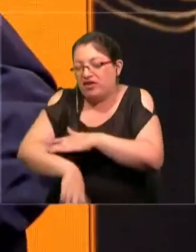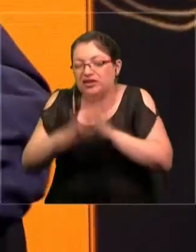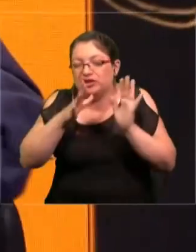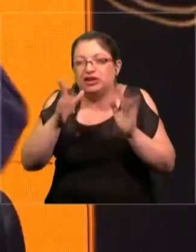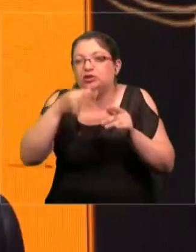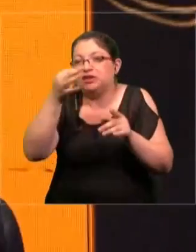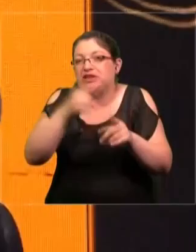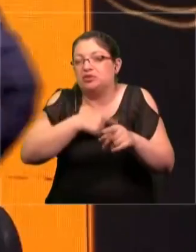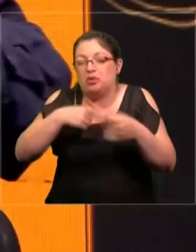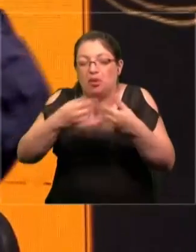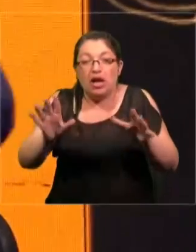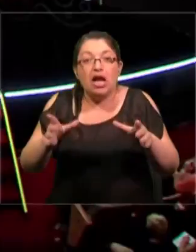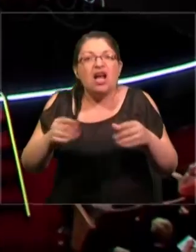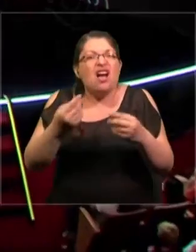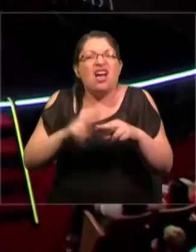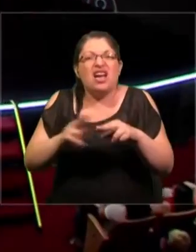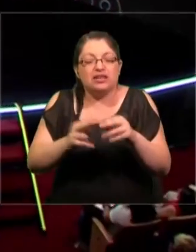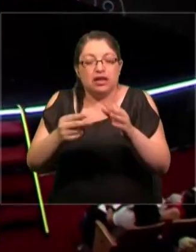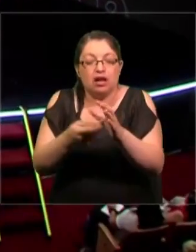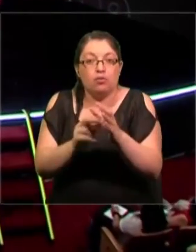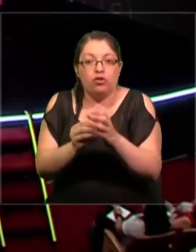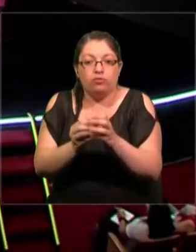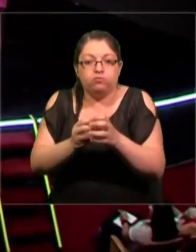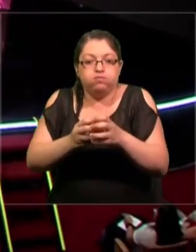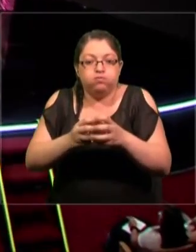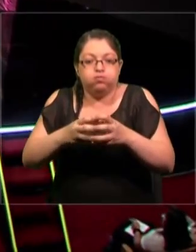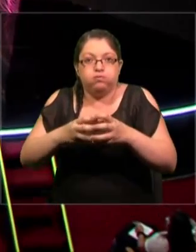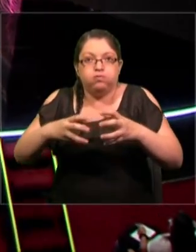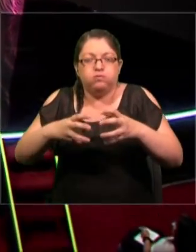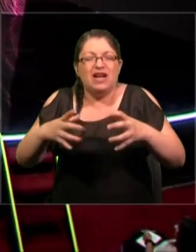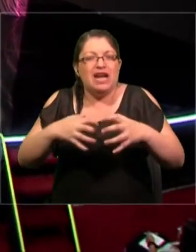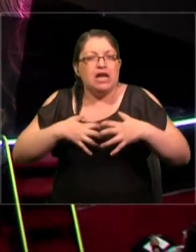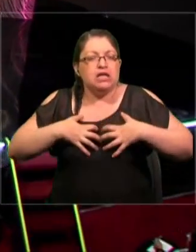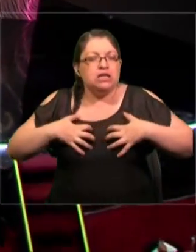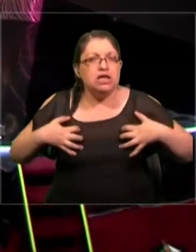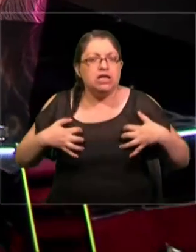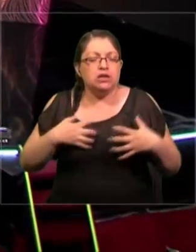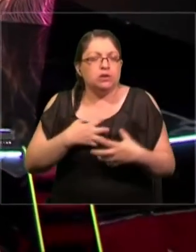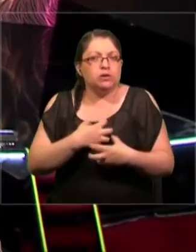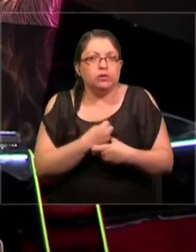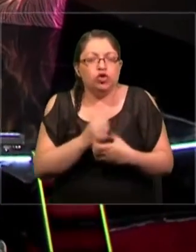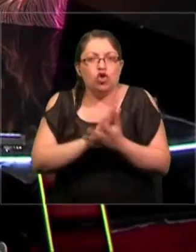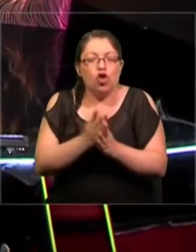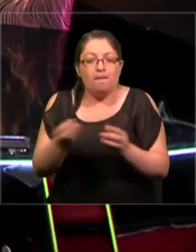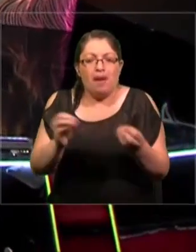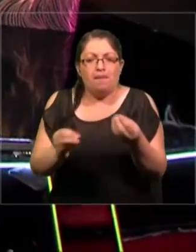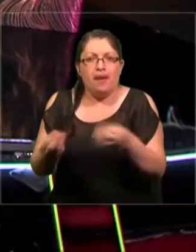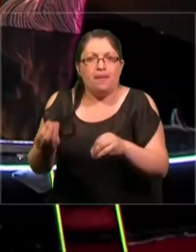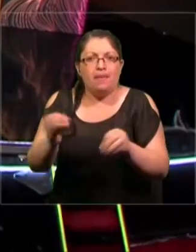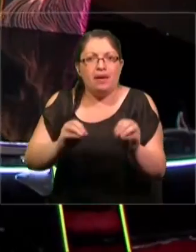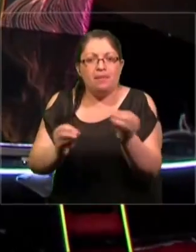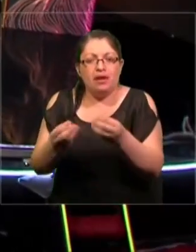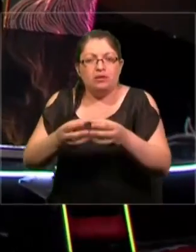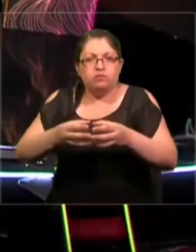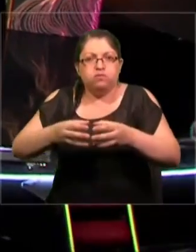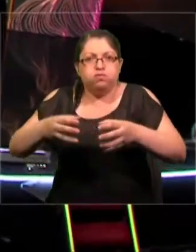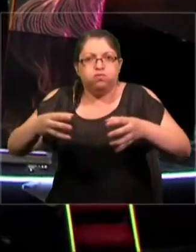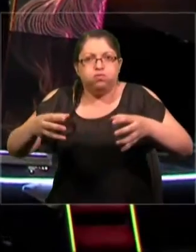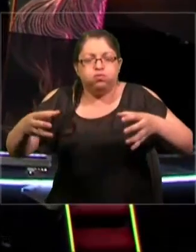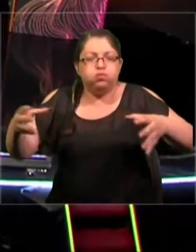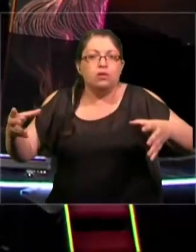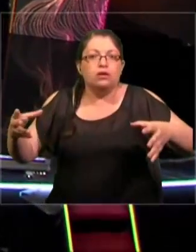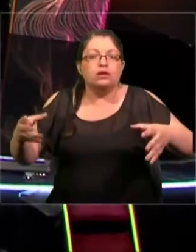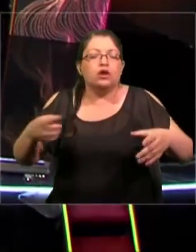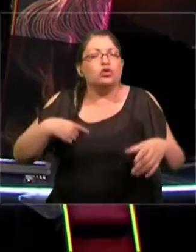llamarla, que amplía las crisis, los conflictos, las rabias, las frustraciones, más allá de lo que uno estimaría lógico.